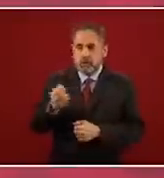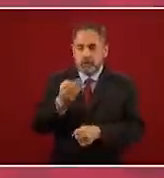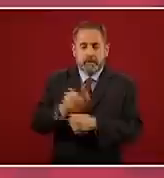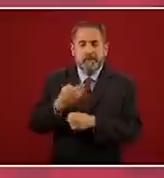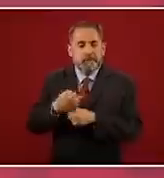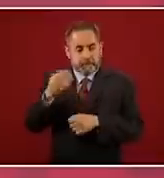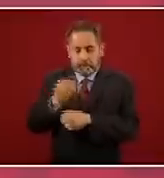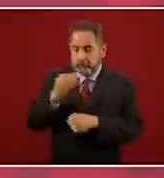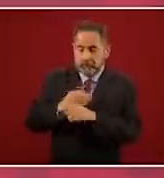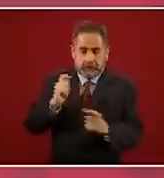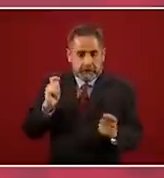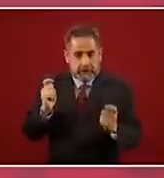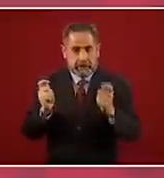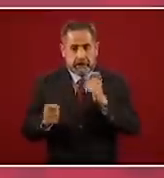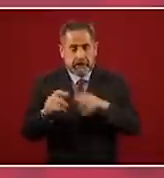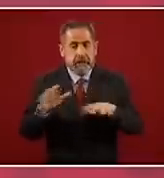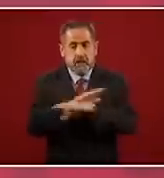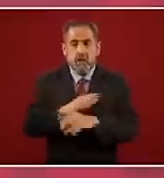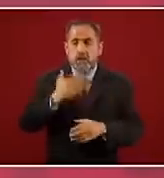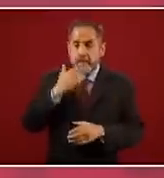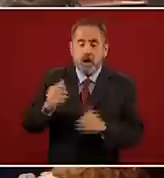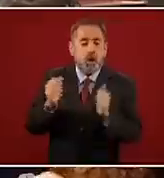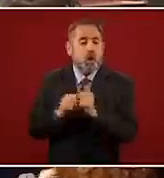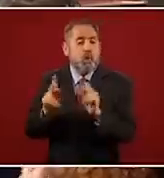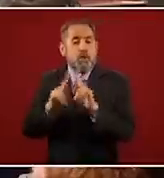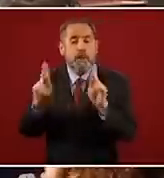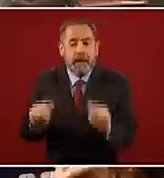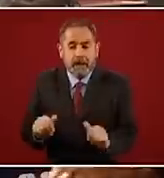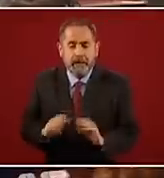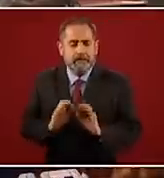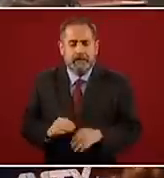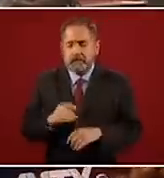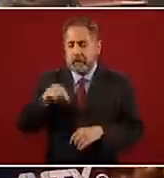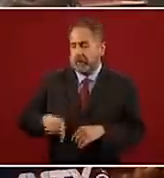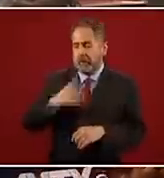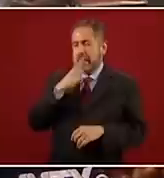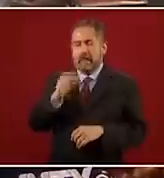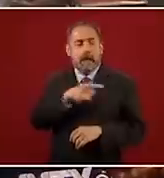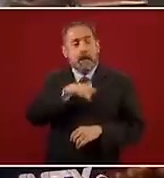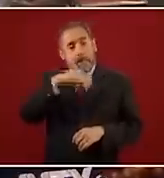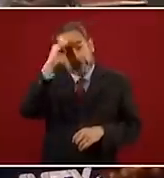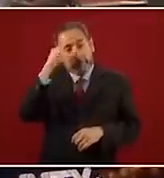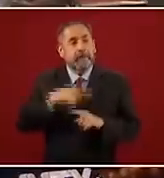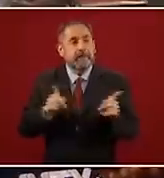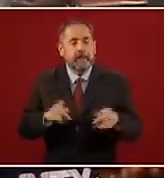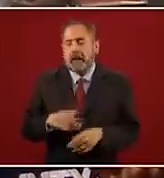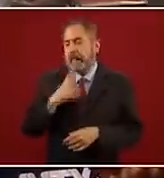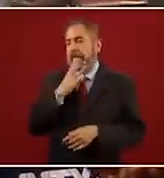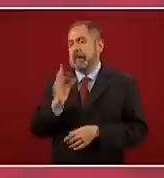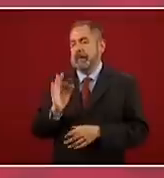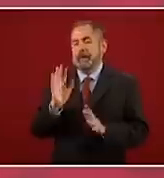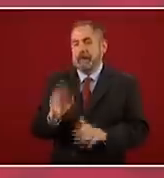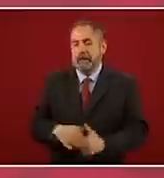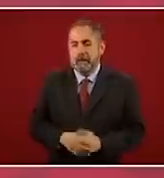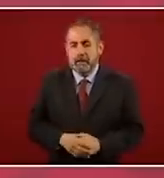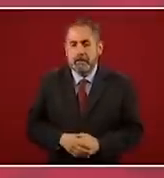esta transformación que se está llevando a cabo se está logrando de manera pacífica. No es nada el que haya discrepancias,